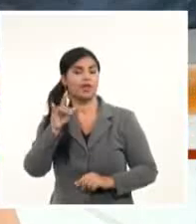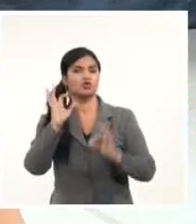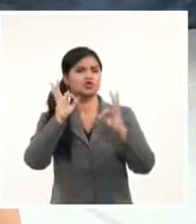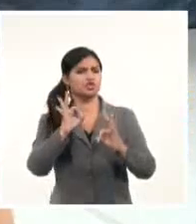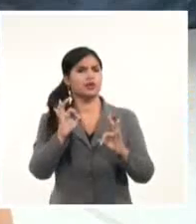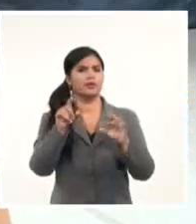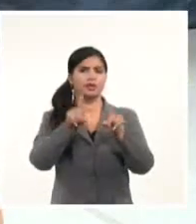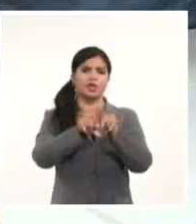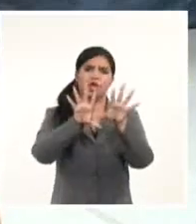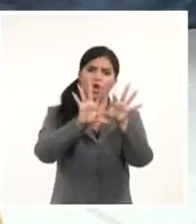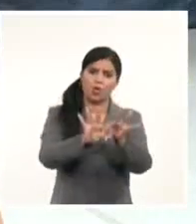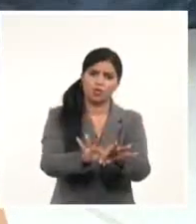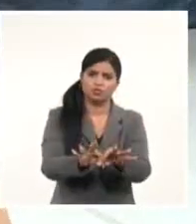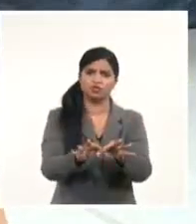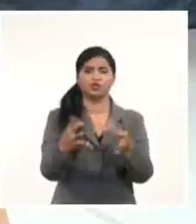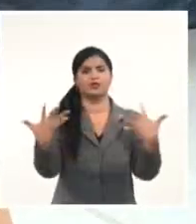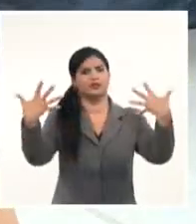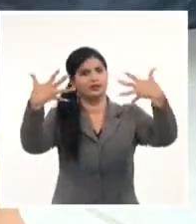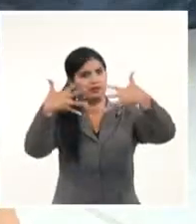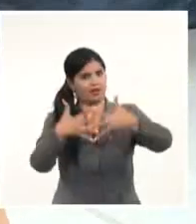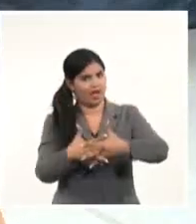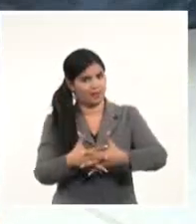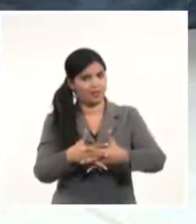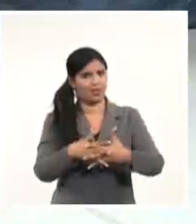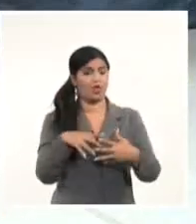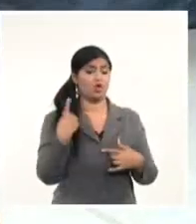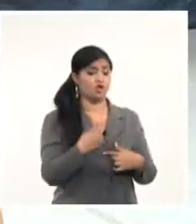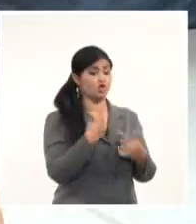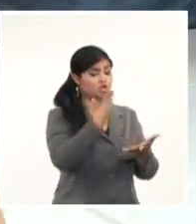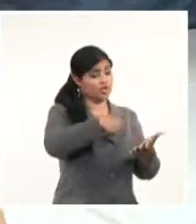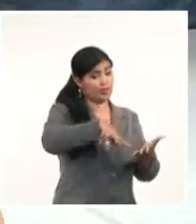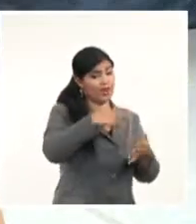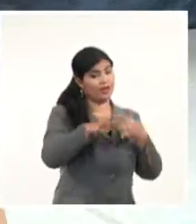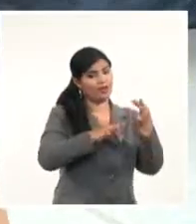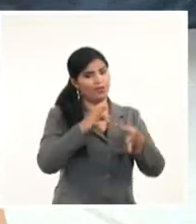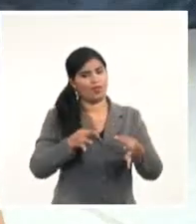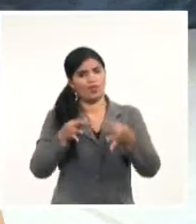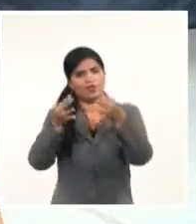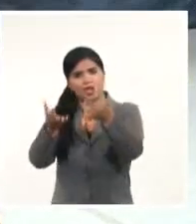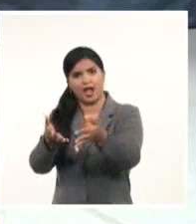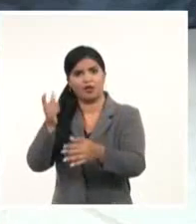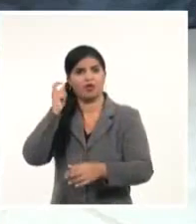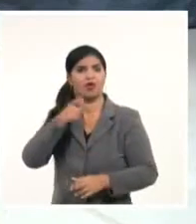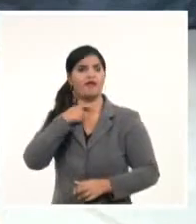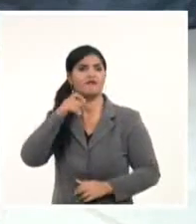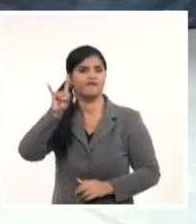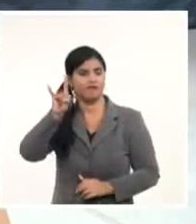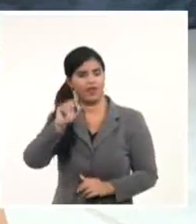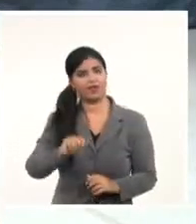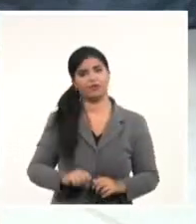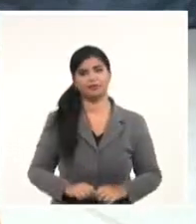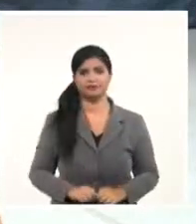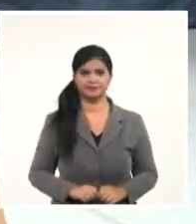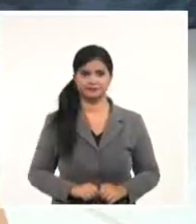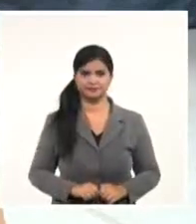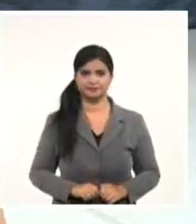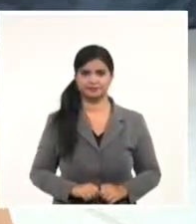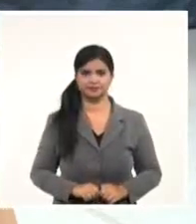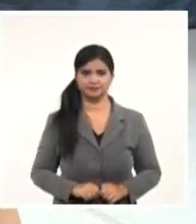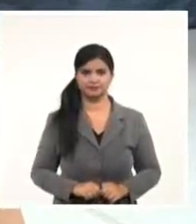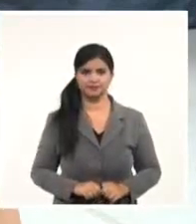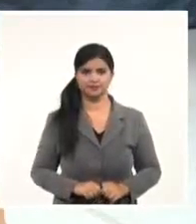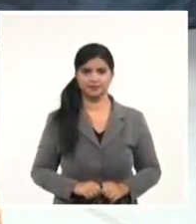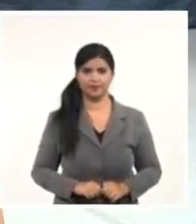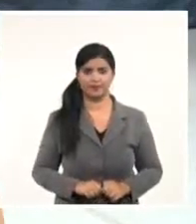nosotros ofrecido en su aniversario tan importante una función en la que hemos tenido un